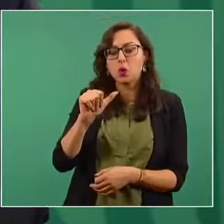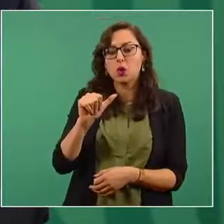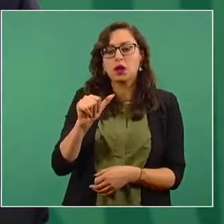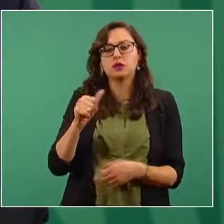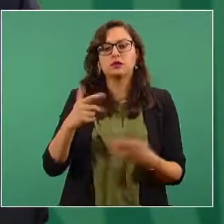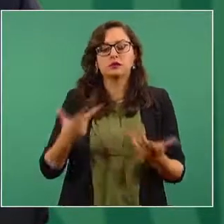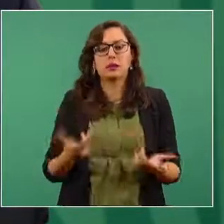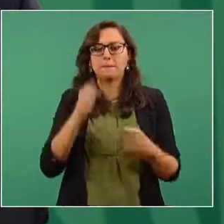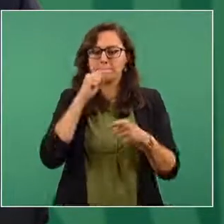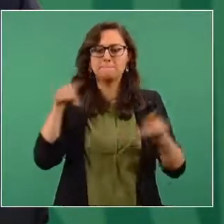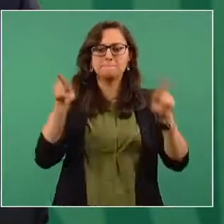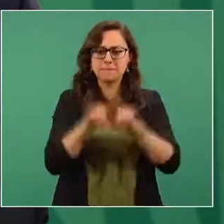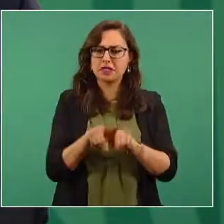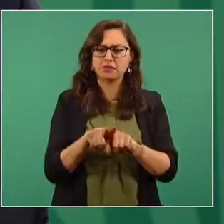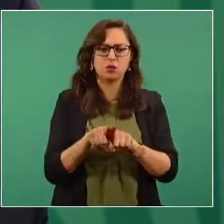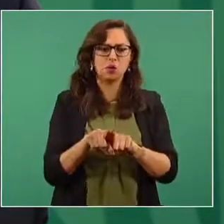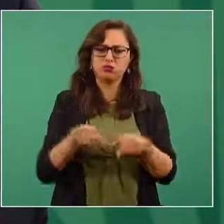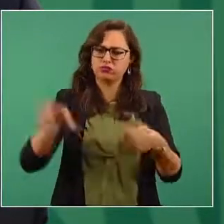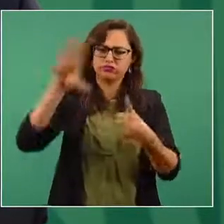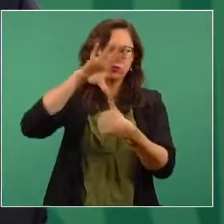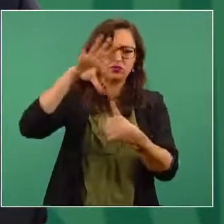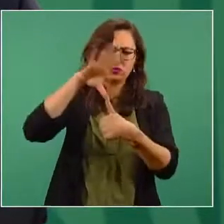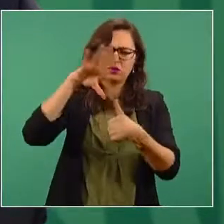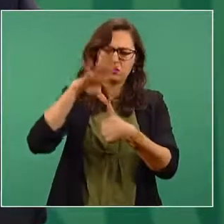los 3 países de América del Norte